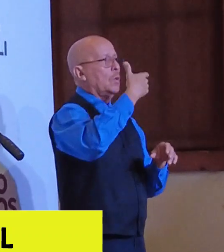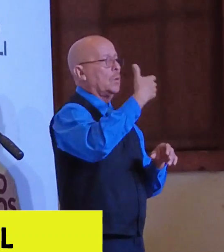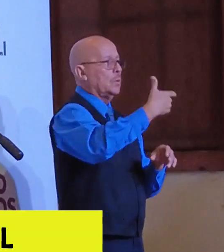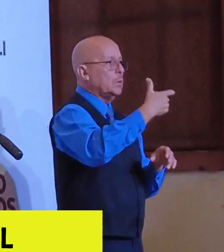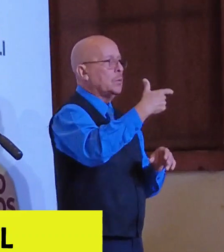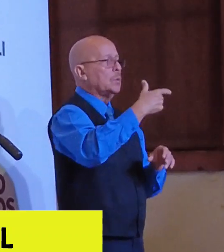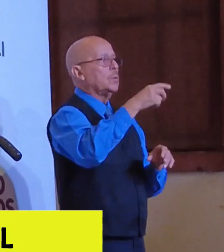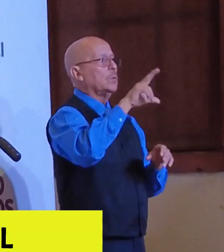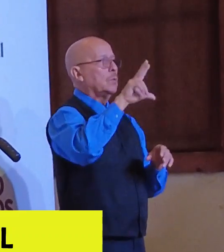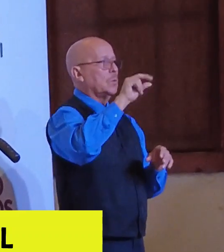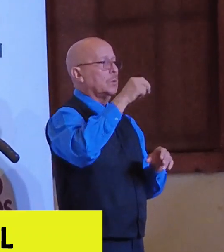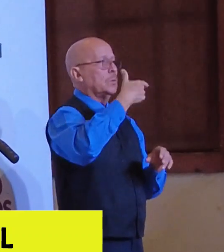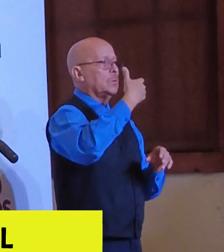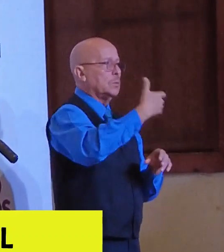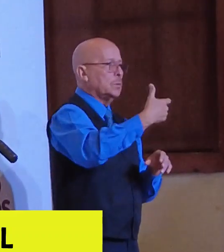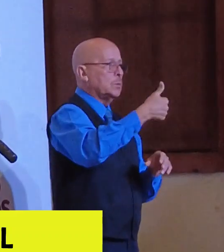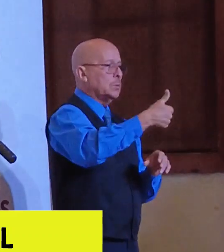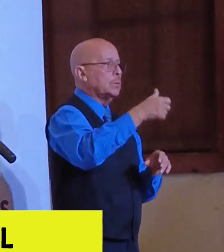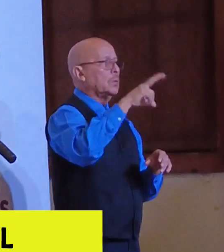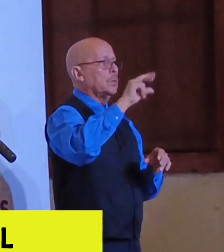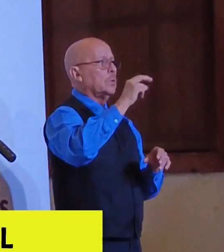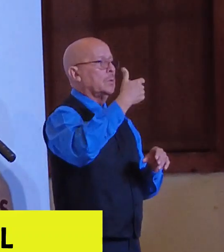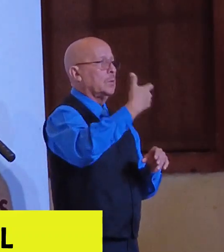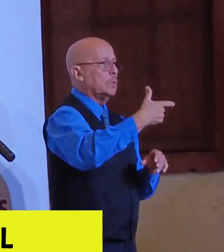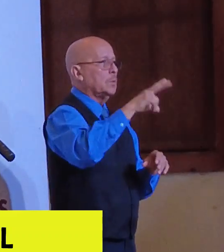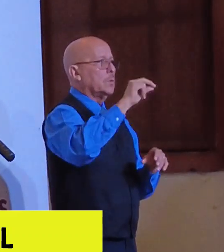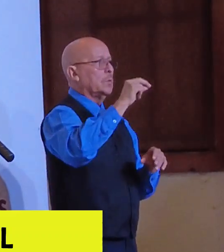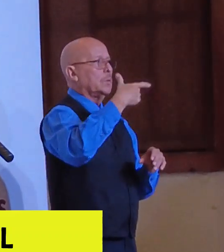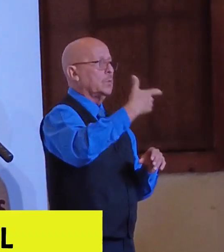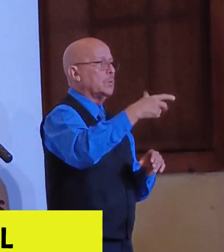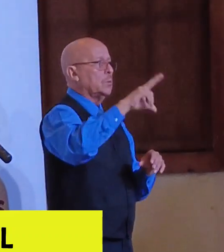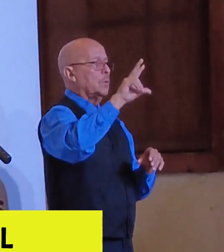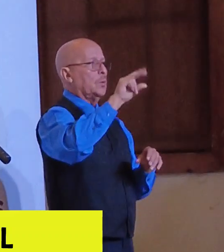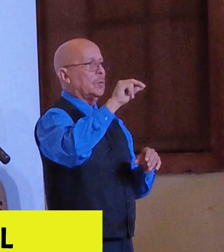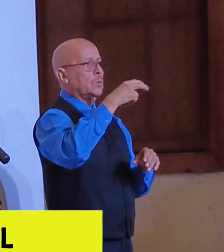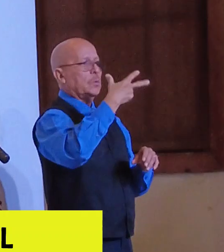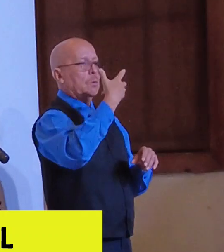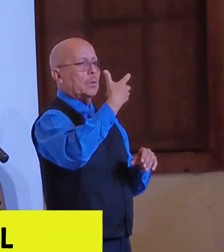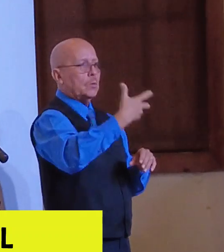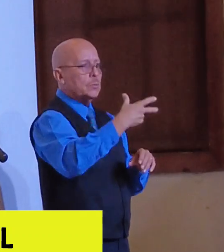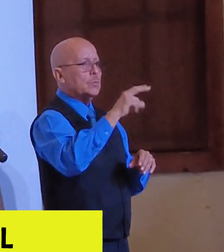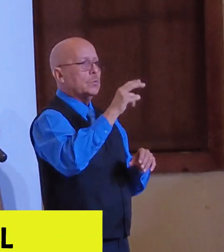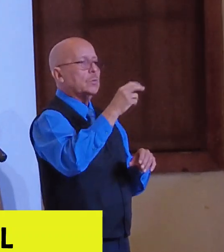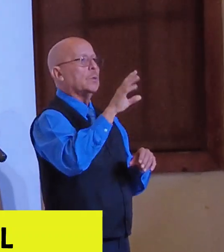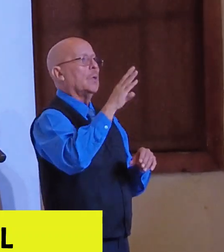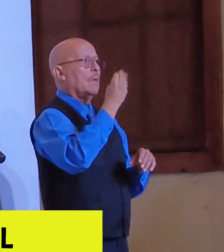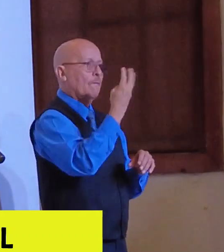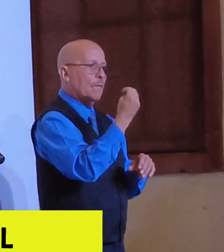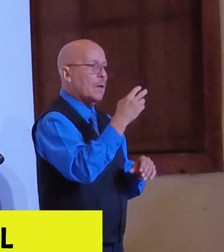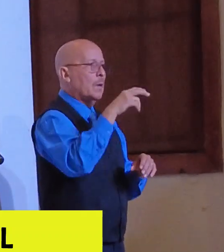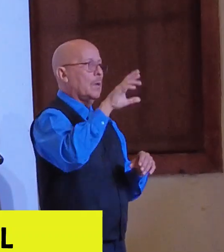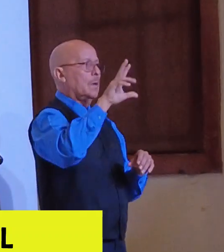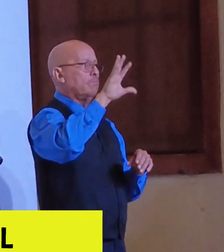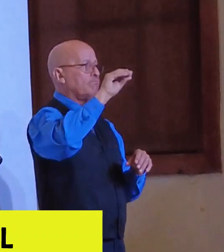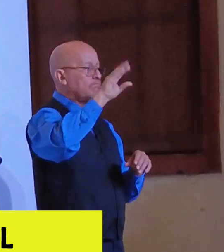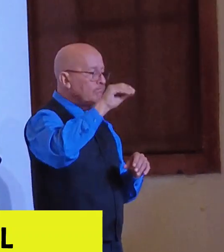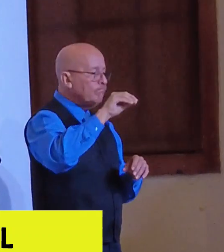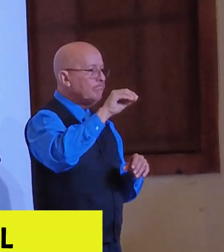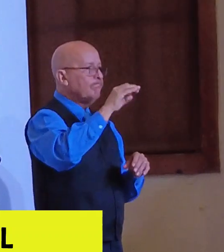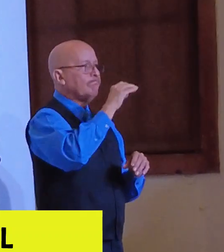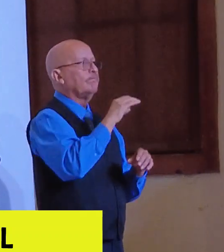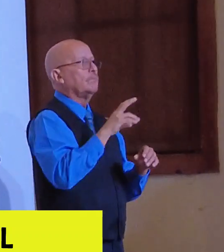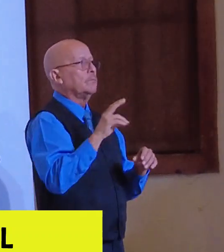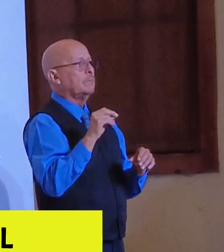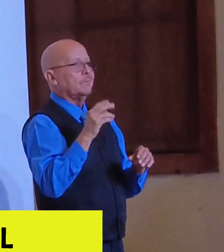86, 86, 87, 87, 88, 88, 89 y 89 a 90, que